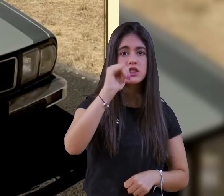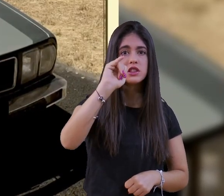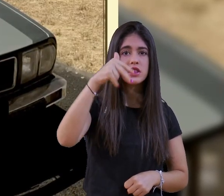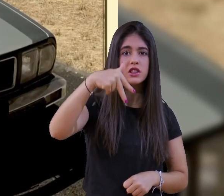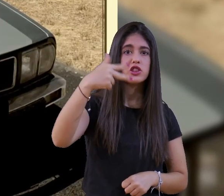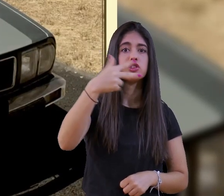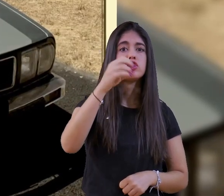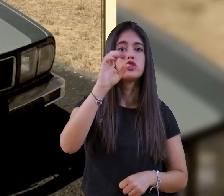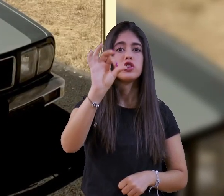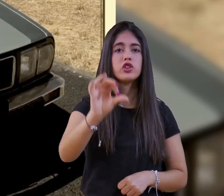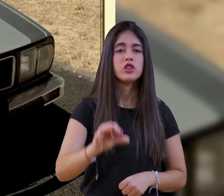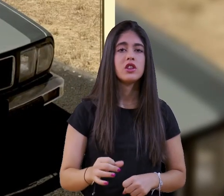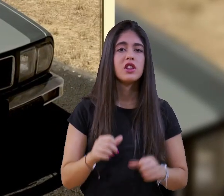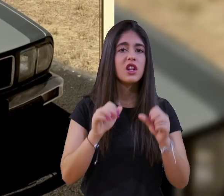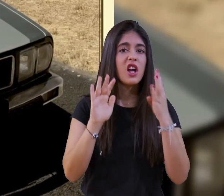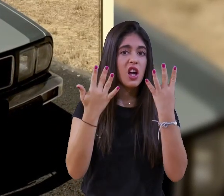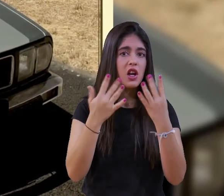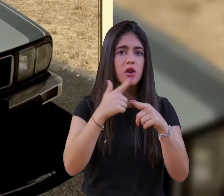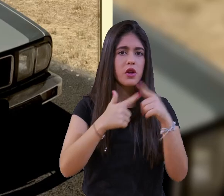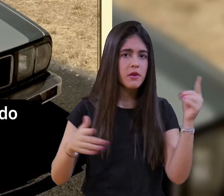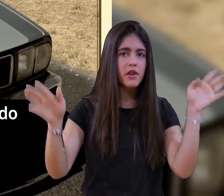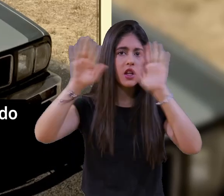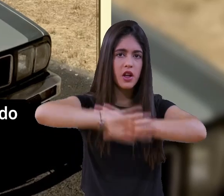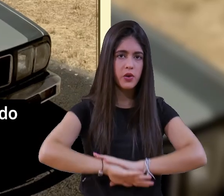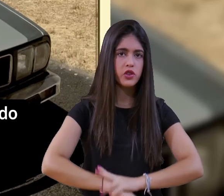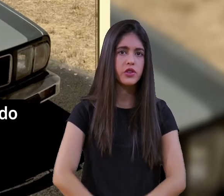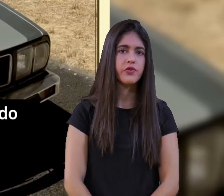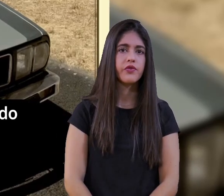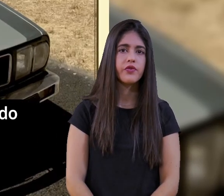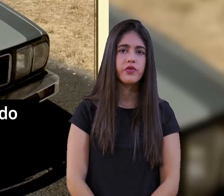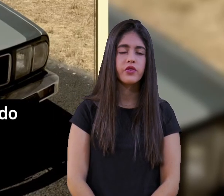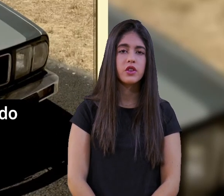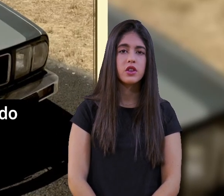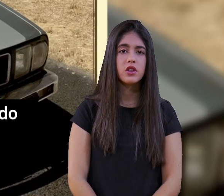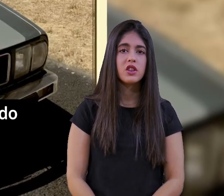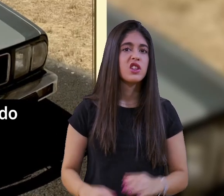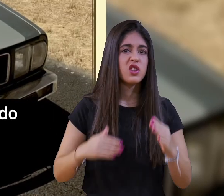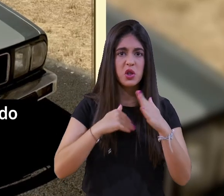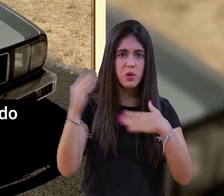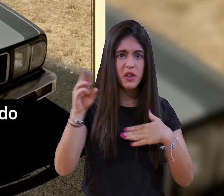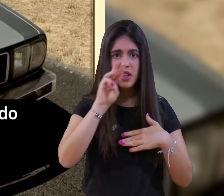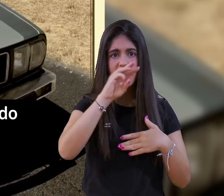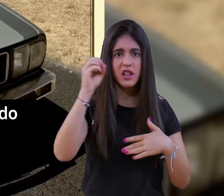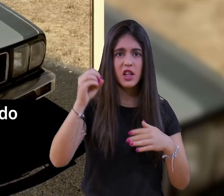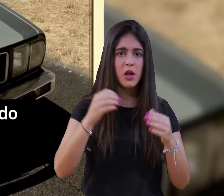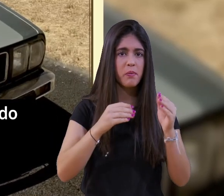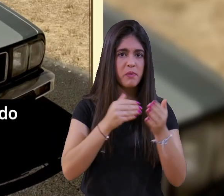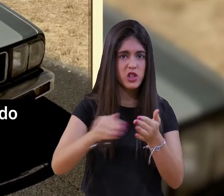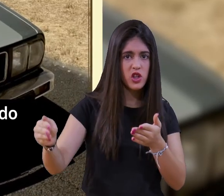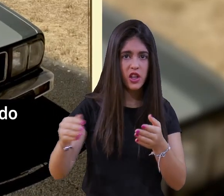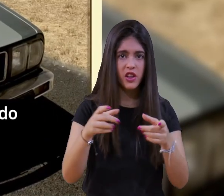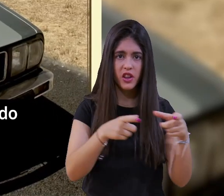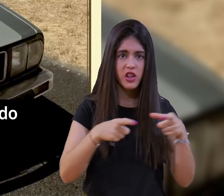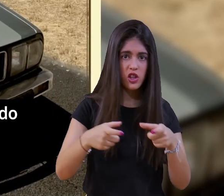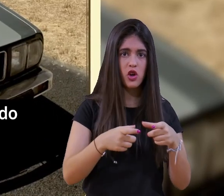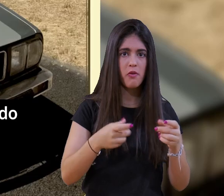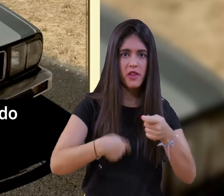discos vendidos, estos veteranos se despiden de los escenarios con su gira Hasta aquí hemos llegado, que está recorriendo todo el país para celebrar